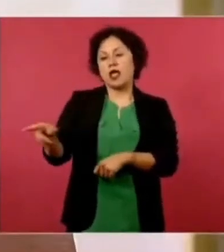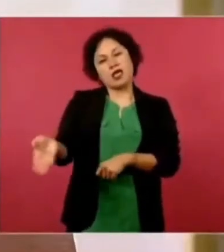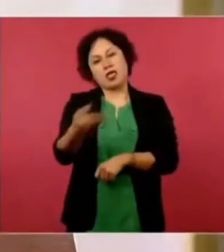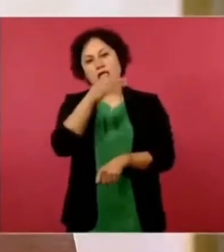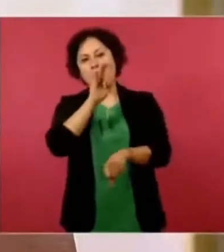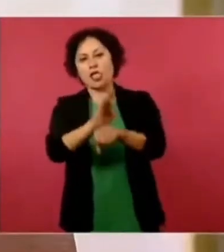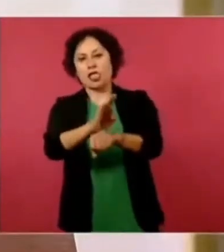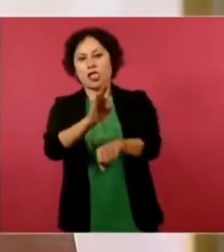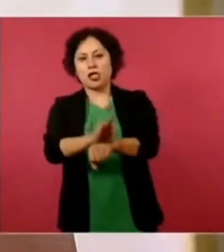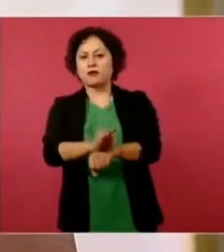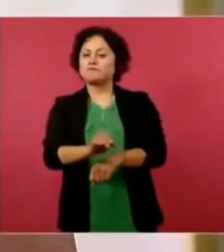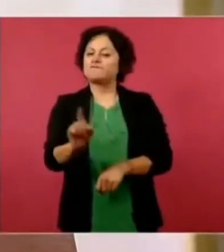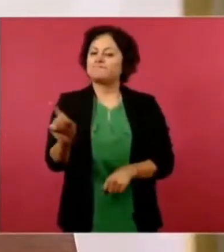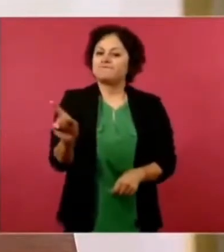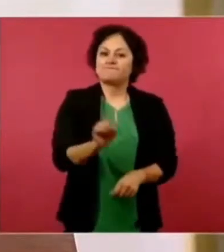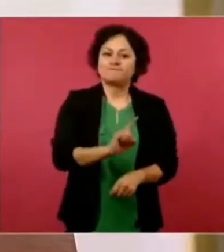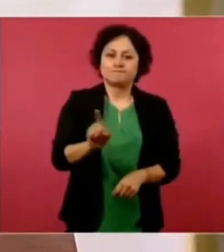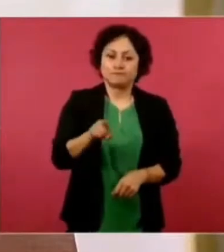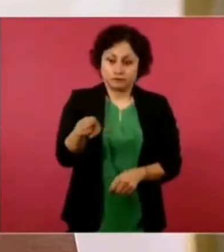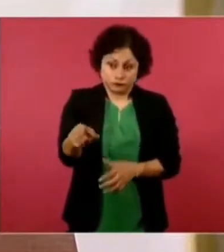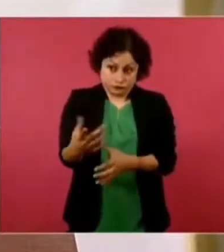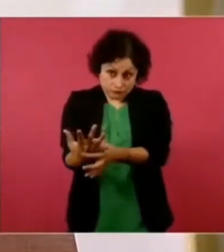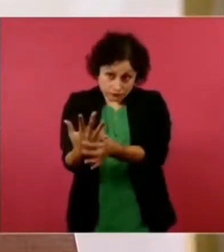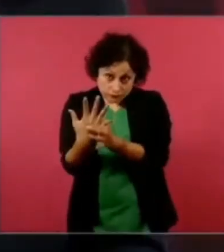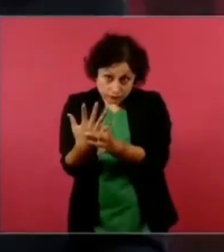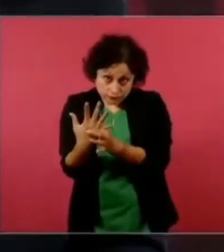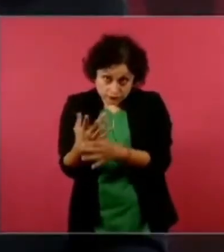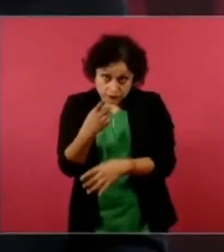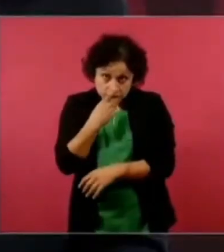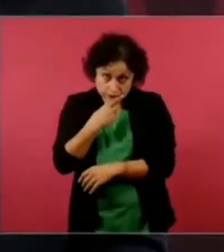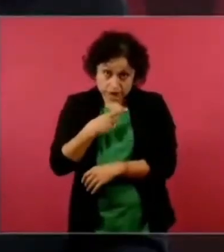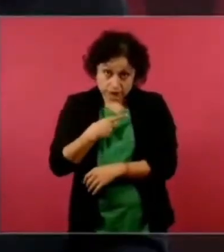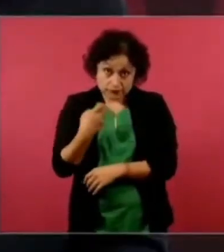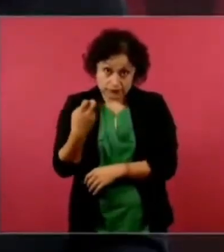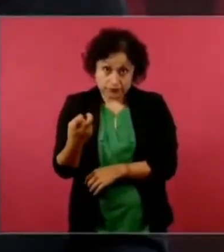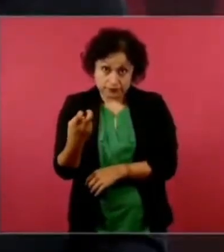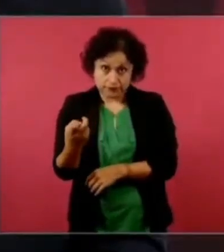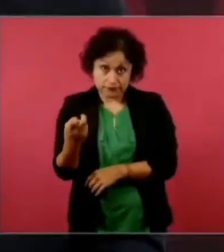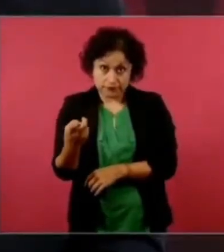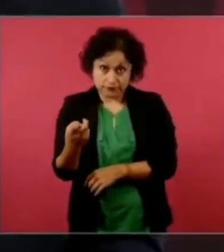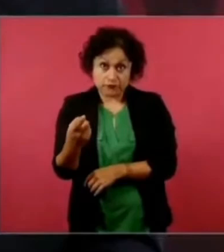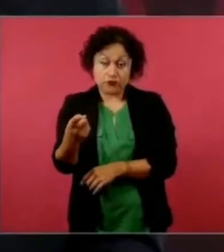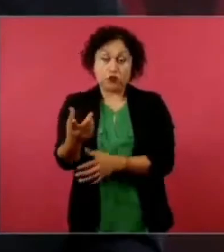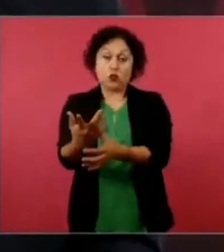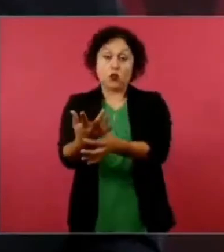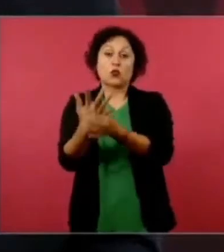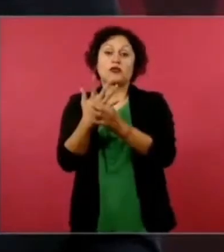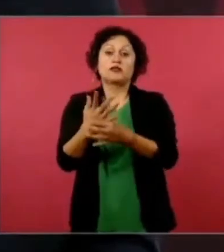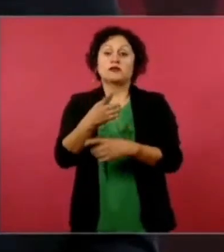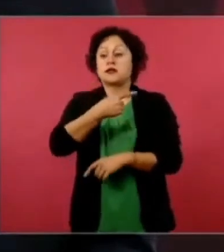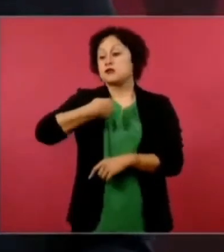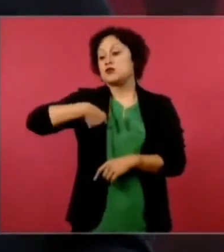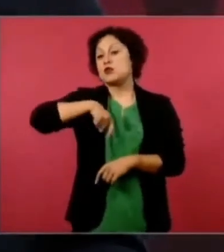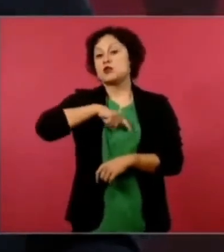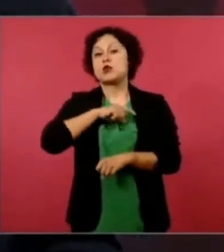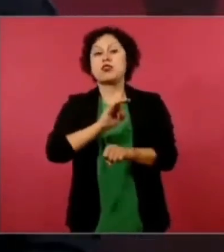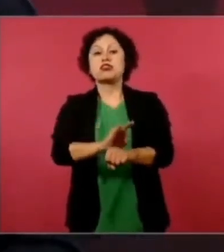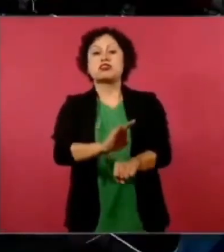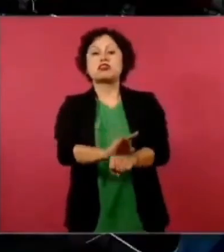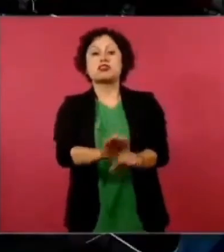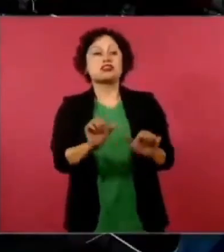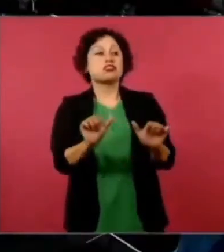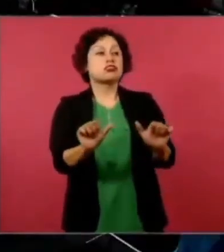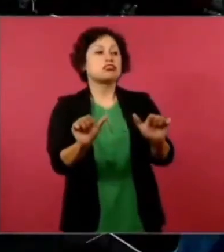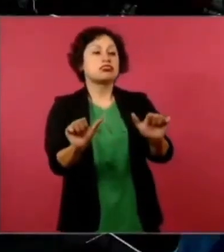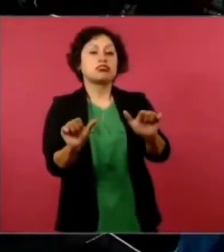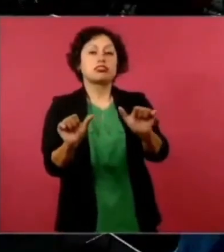En esencia, eso es lo que tú estás insinuando, a soldados y a militares.